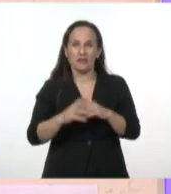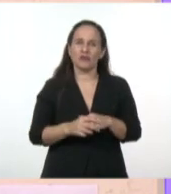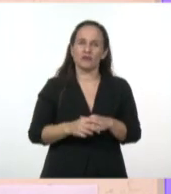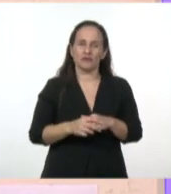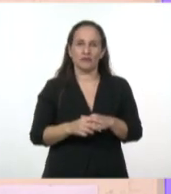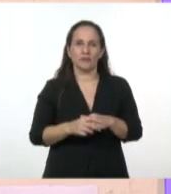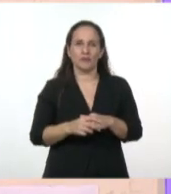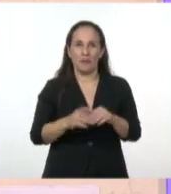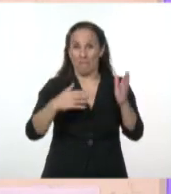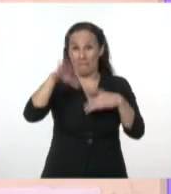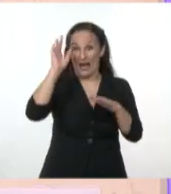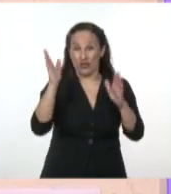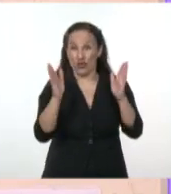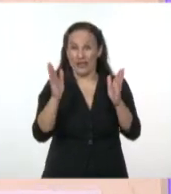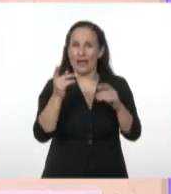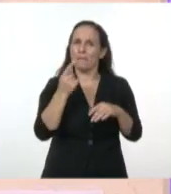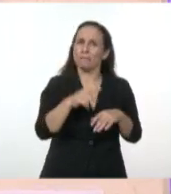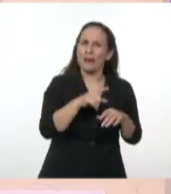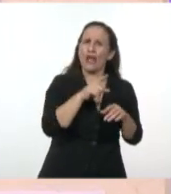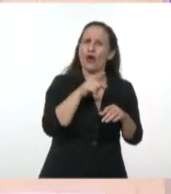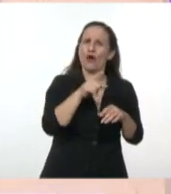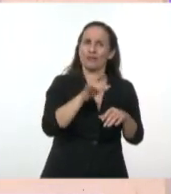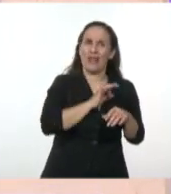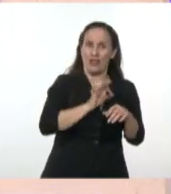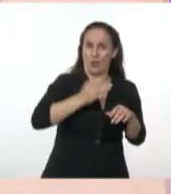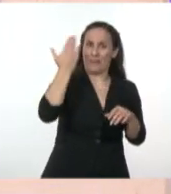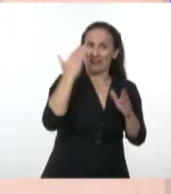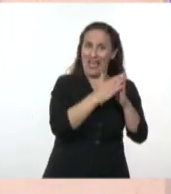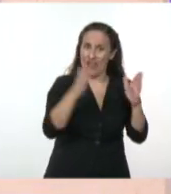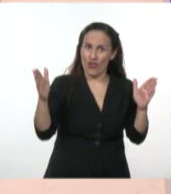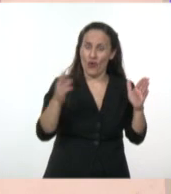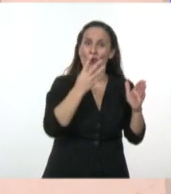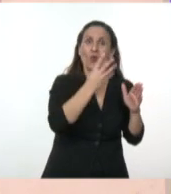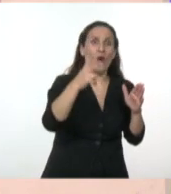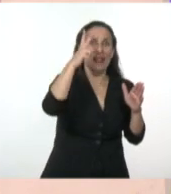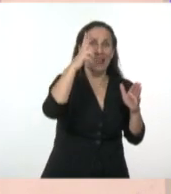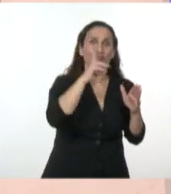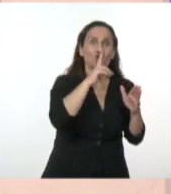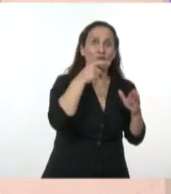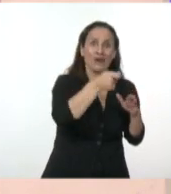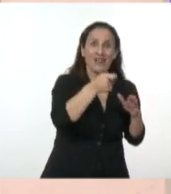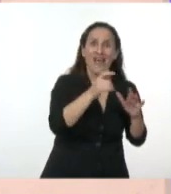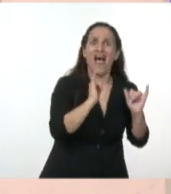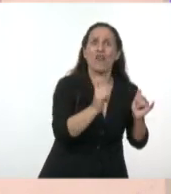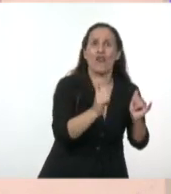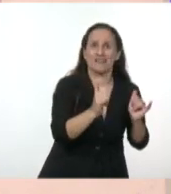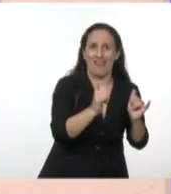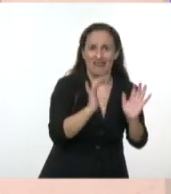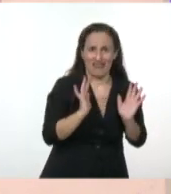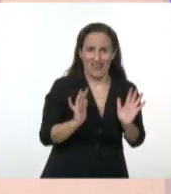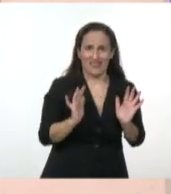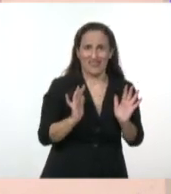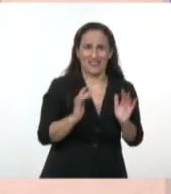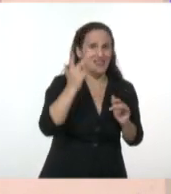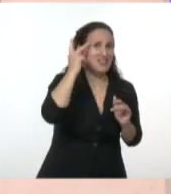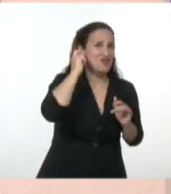que hay 48, en el año 2019, 48 femicidios de adolescentes, de mujeres adolescentes, ¿no? Menores